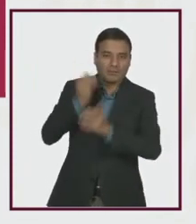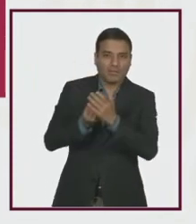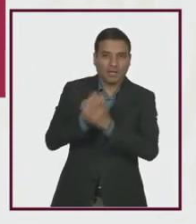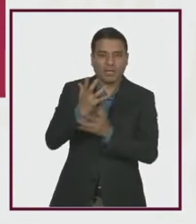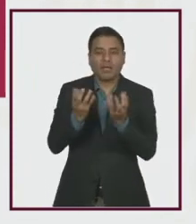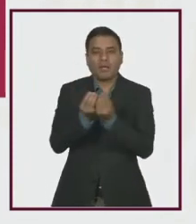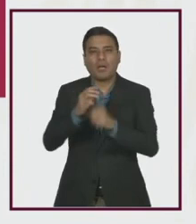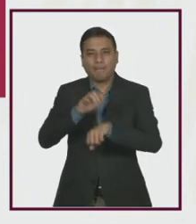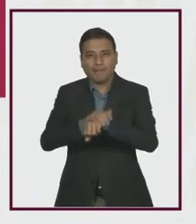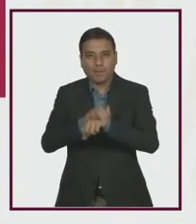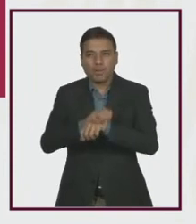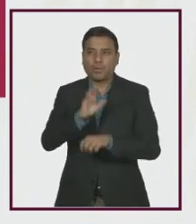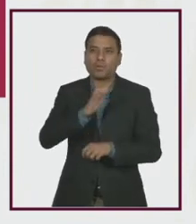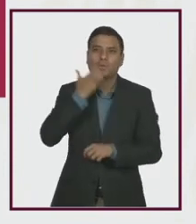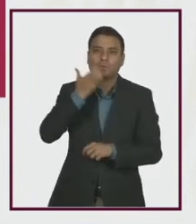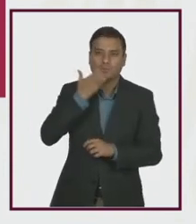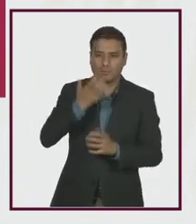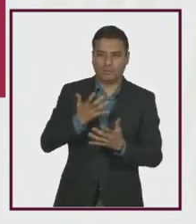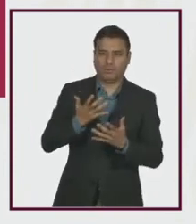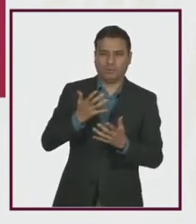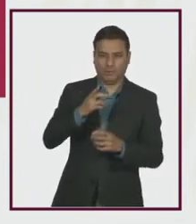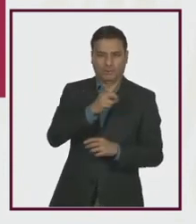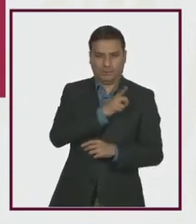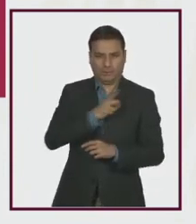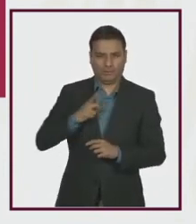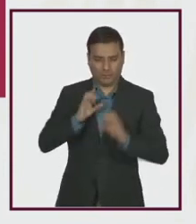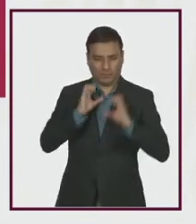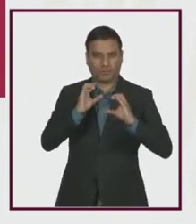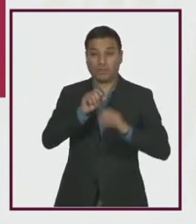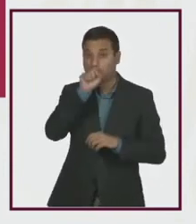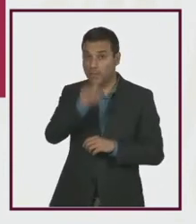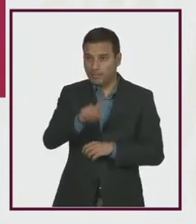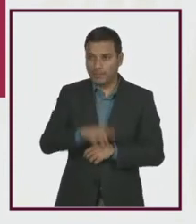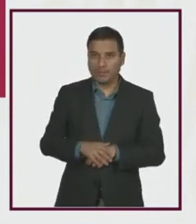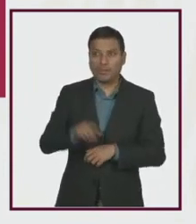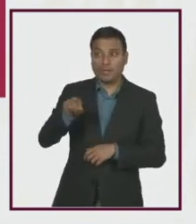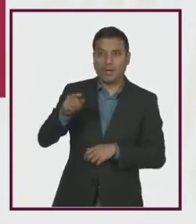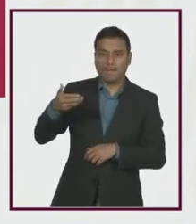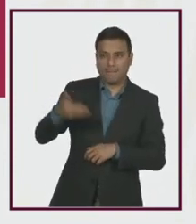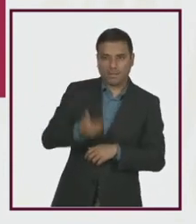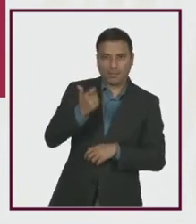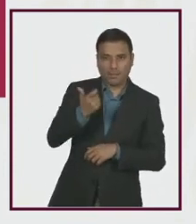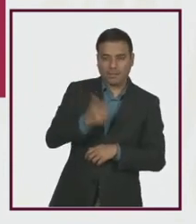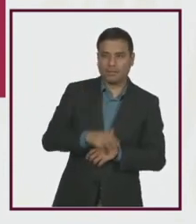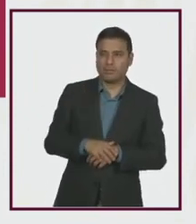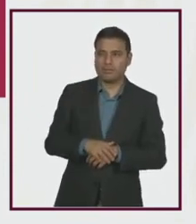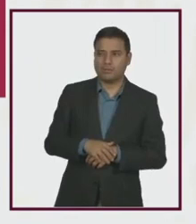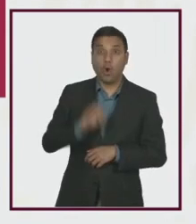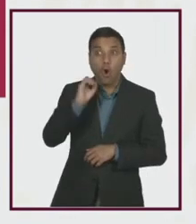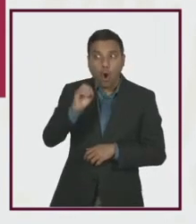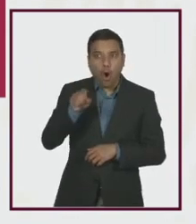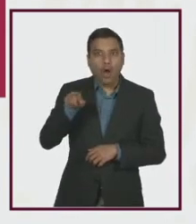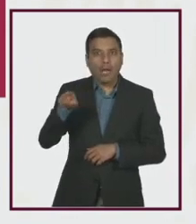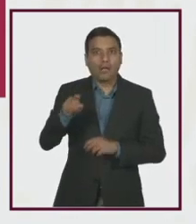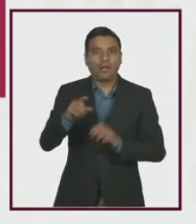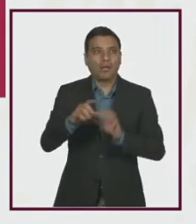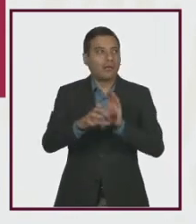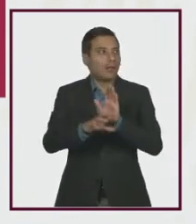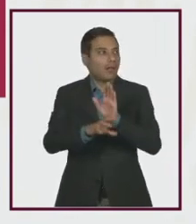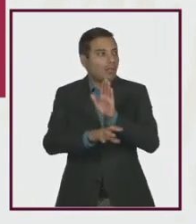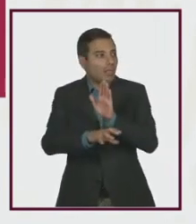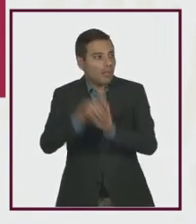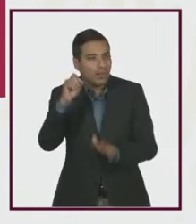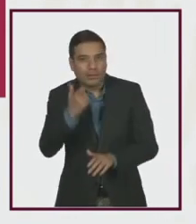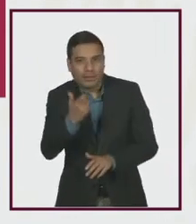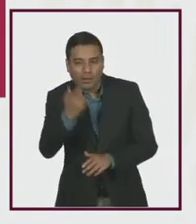los adolescentes, pero hay que ver que va más allá. Si piden dinero prestado, notamos que nos están tomando dinero, que puede ser para